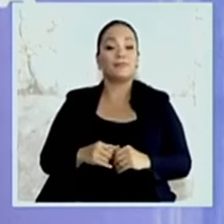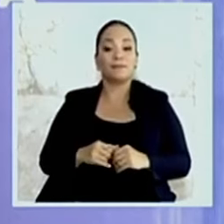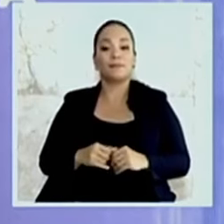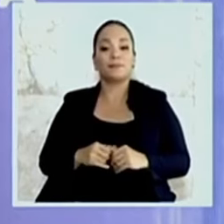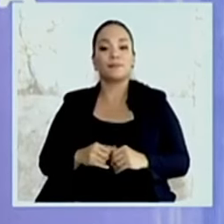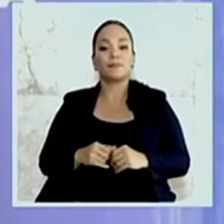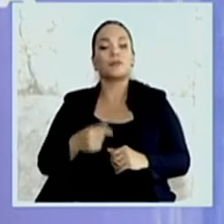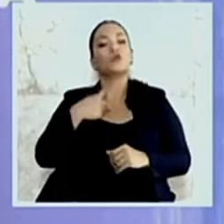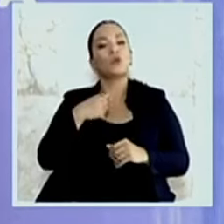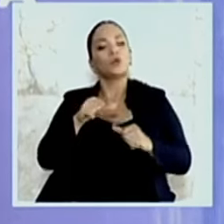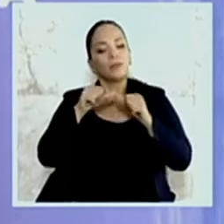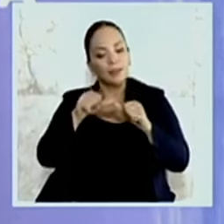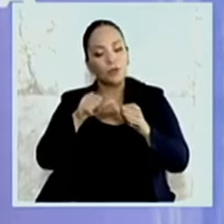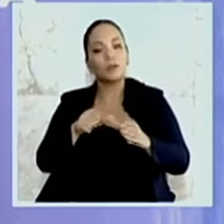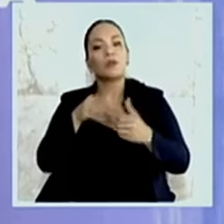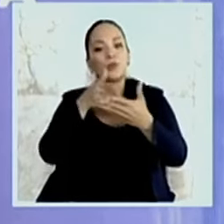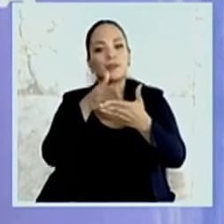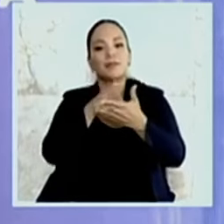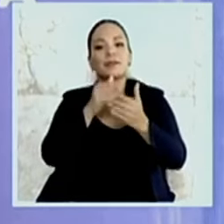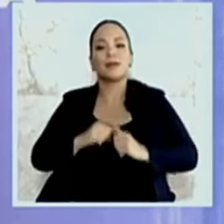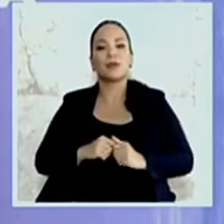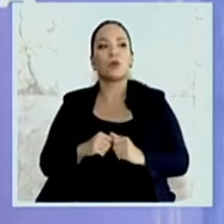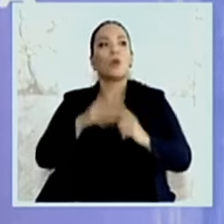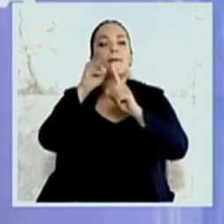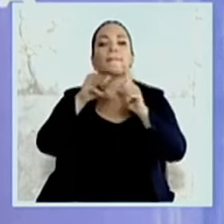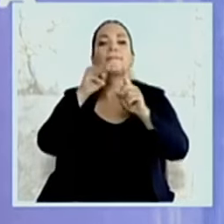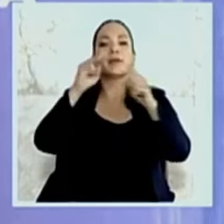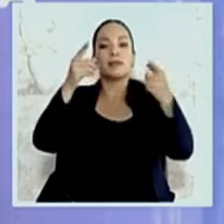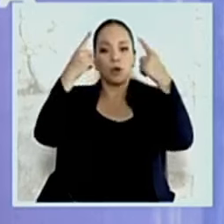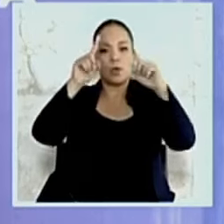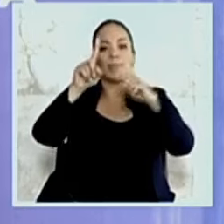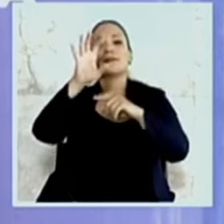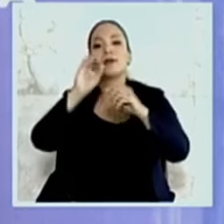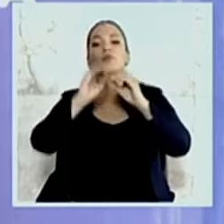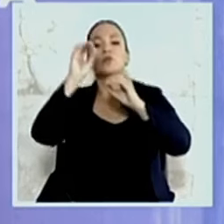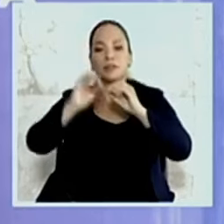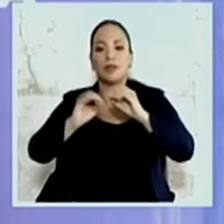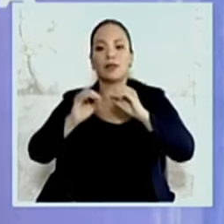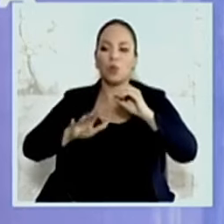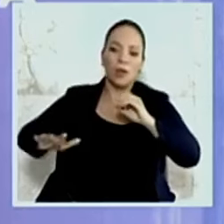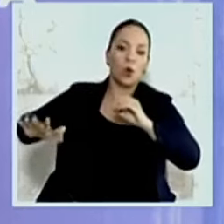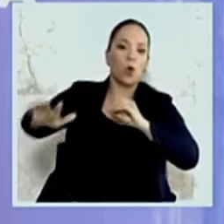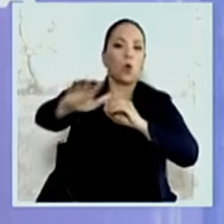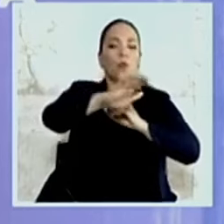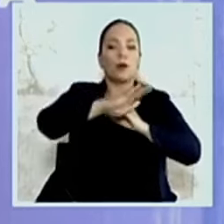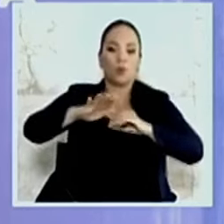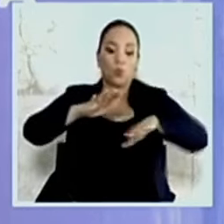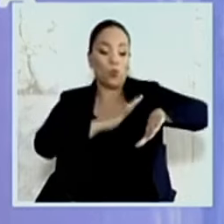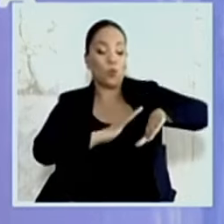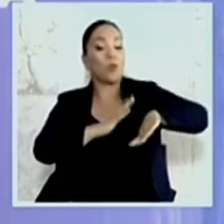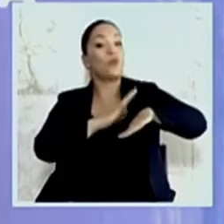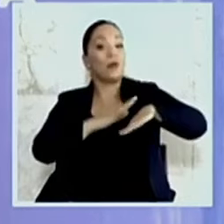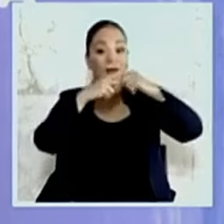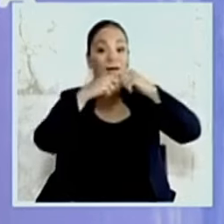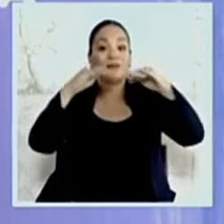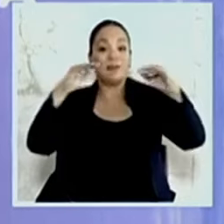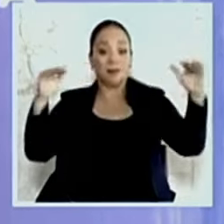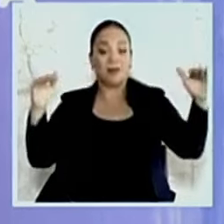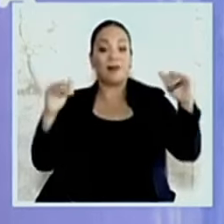Punta Arenas, Guanacaste, San José, Cartago y territorios indígenas, como lo mencioné, y